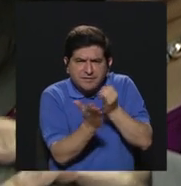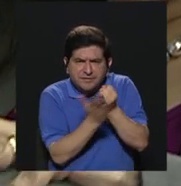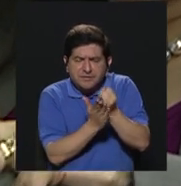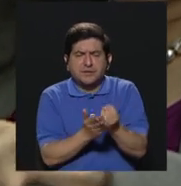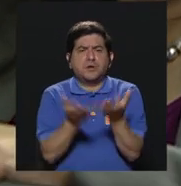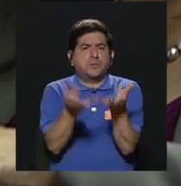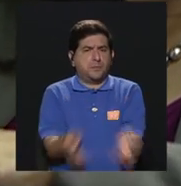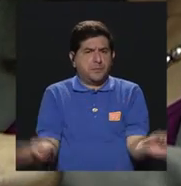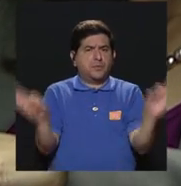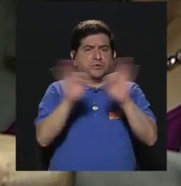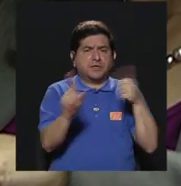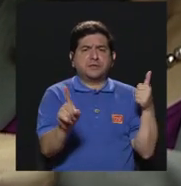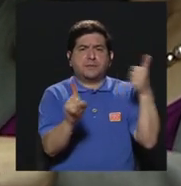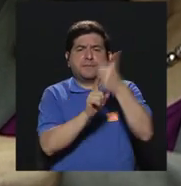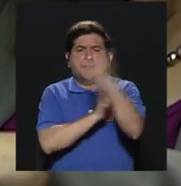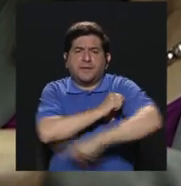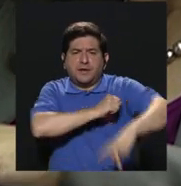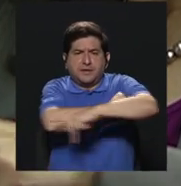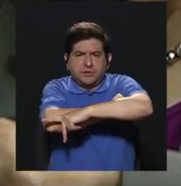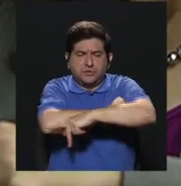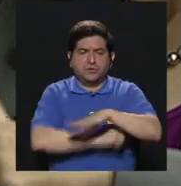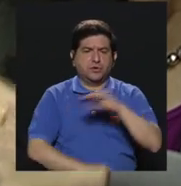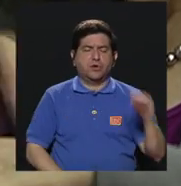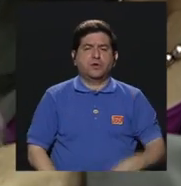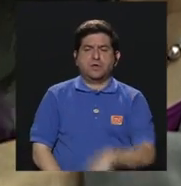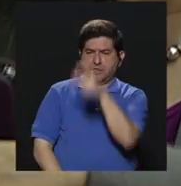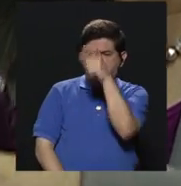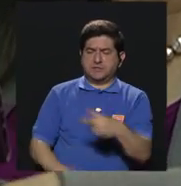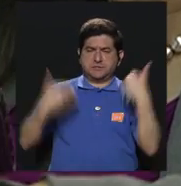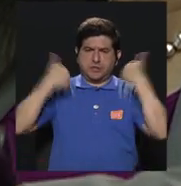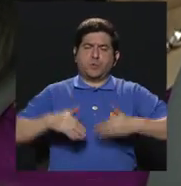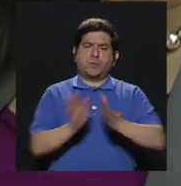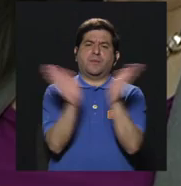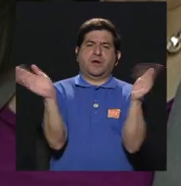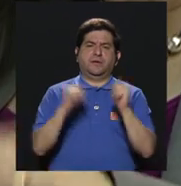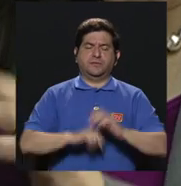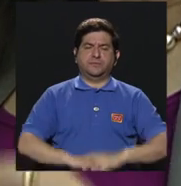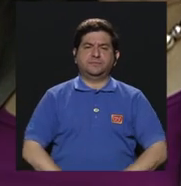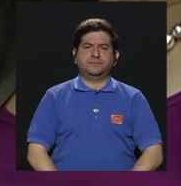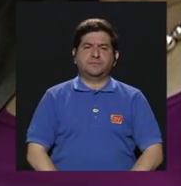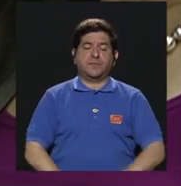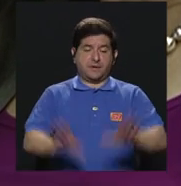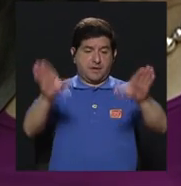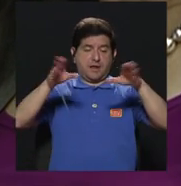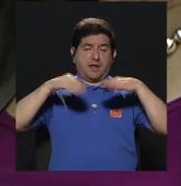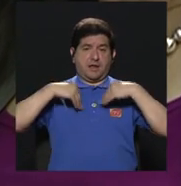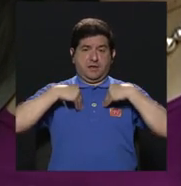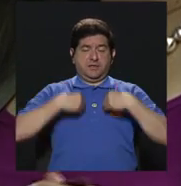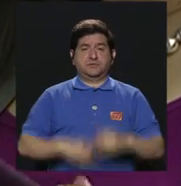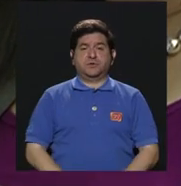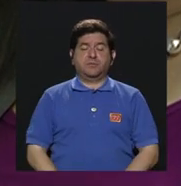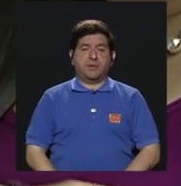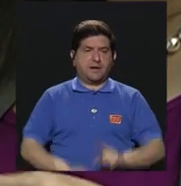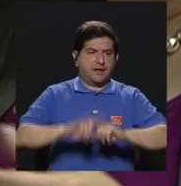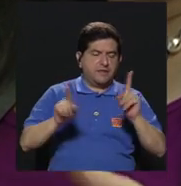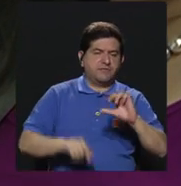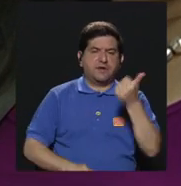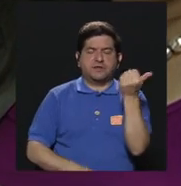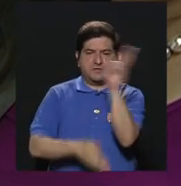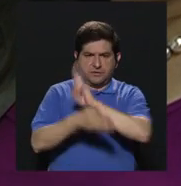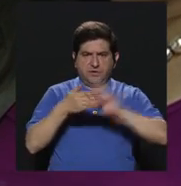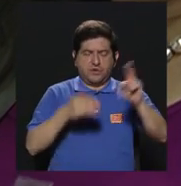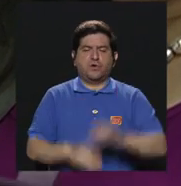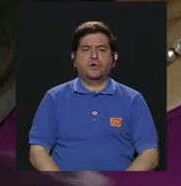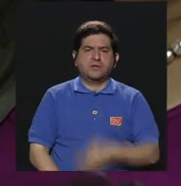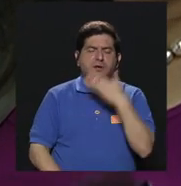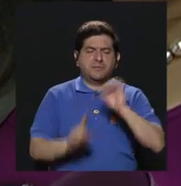de gran impacto para el país y para el ser humano en general, y ha asumido como ninguna otra universidad la búsqueda